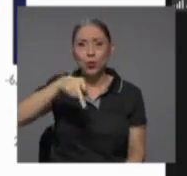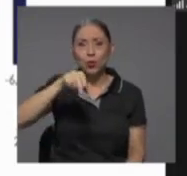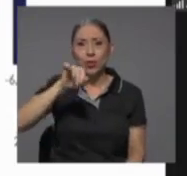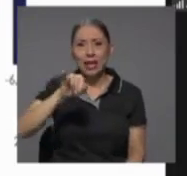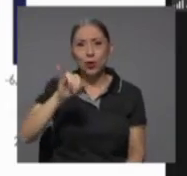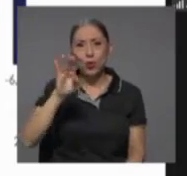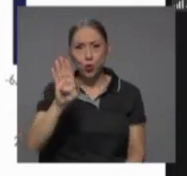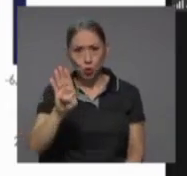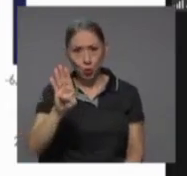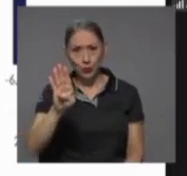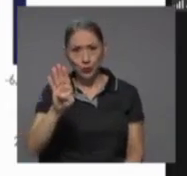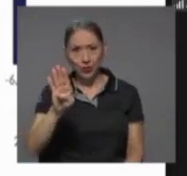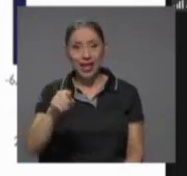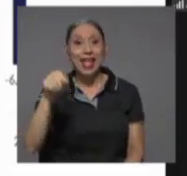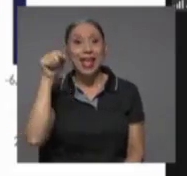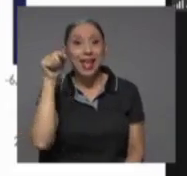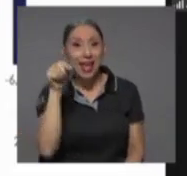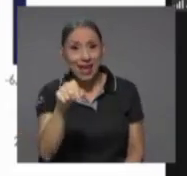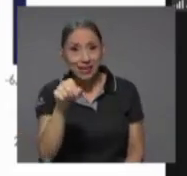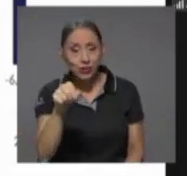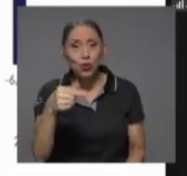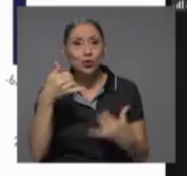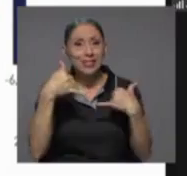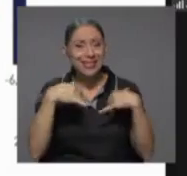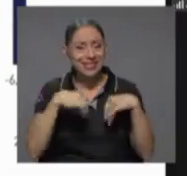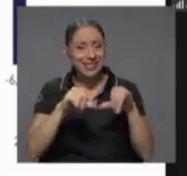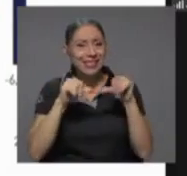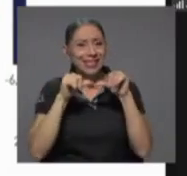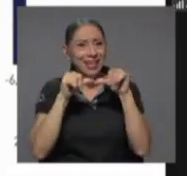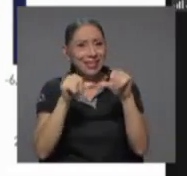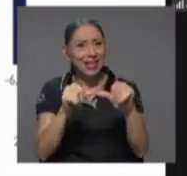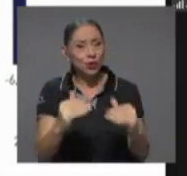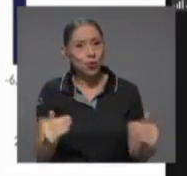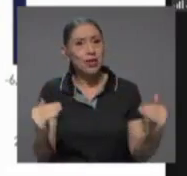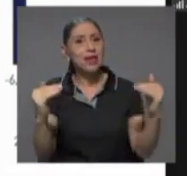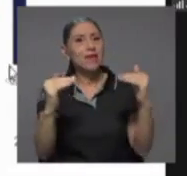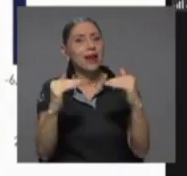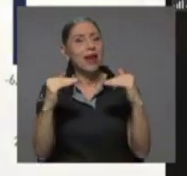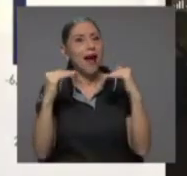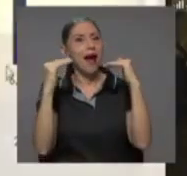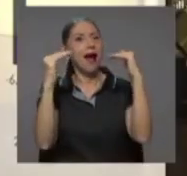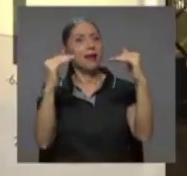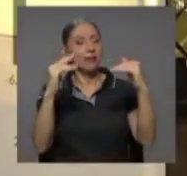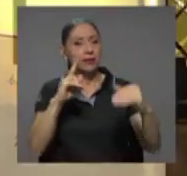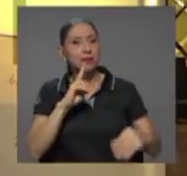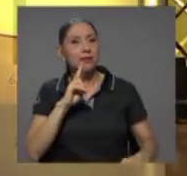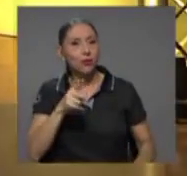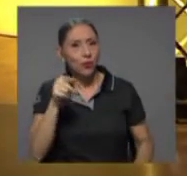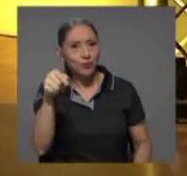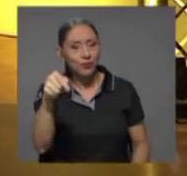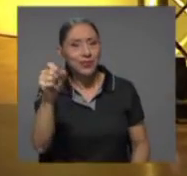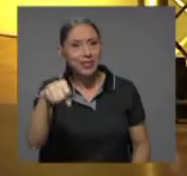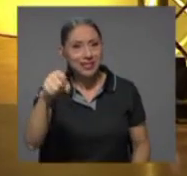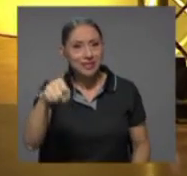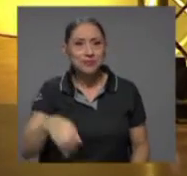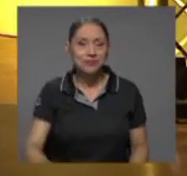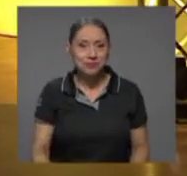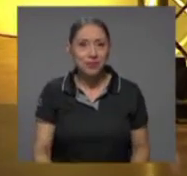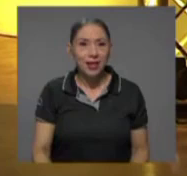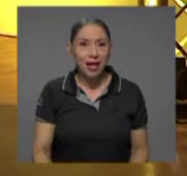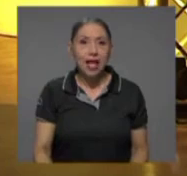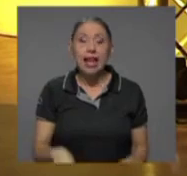PIB. Esto sigue siendo un nivel realmente alto, ¿verdad? Sí, la ventaja